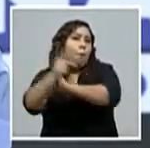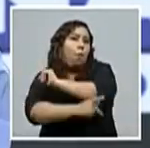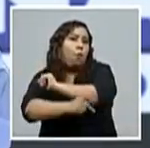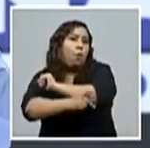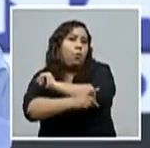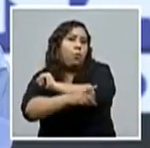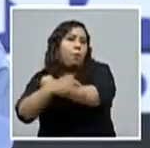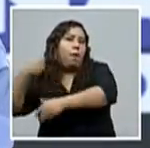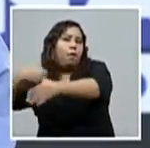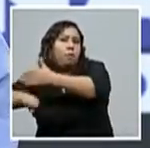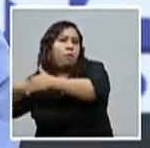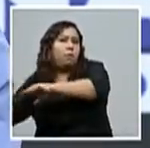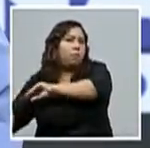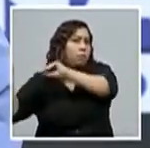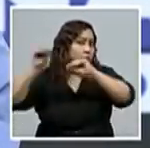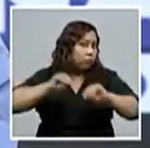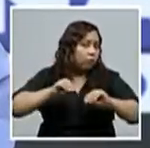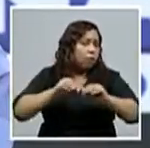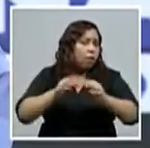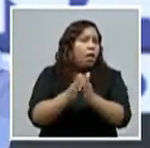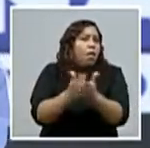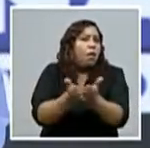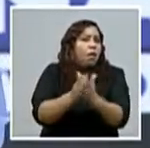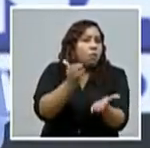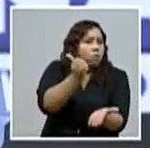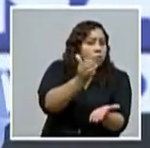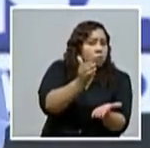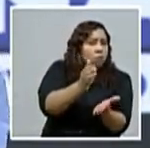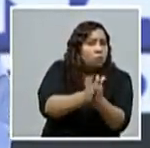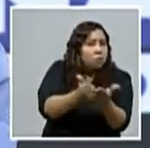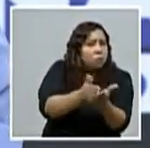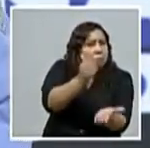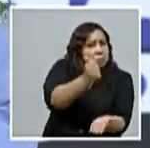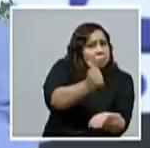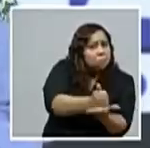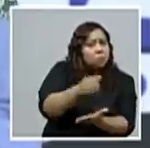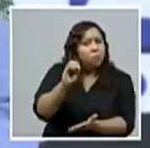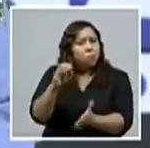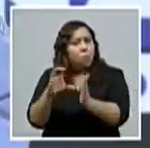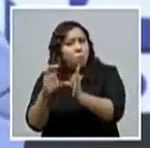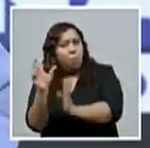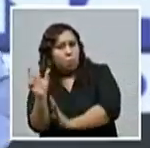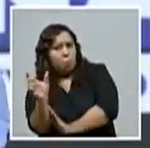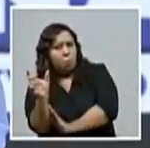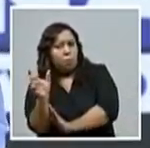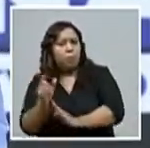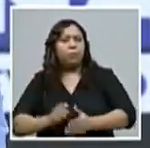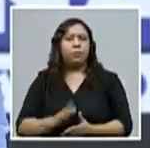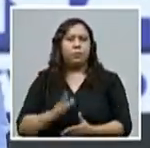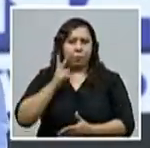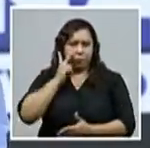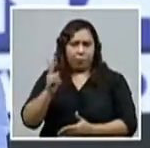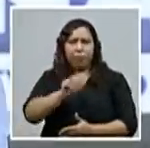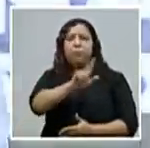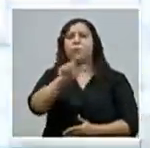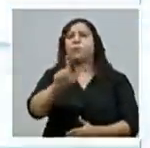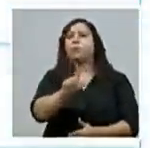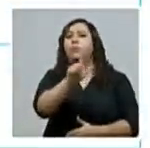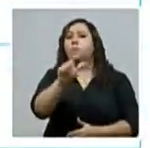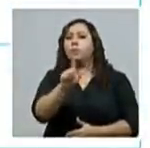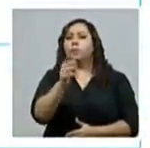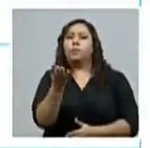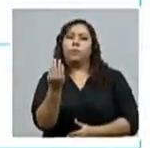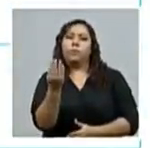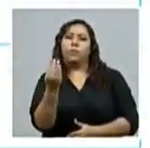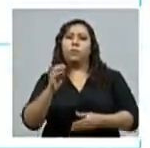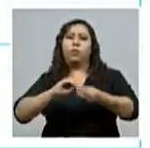de la mañana a 8 de la noche. Quedando de la siguiente manera: el lunes 14, el dígito número